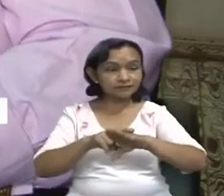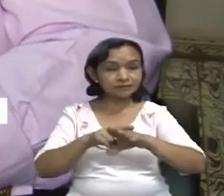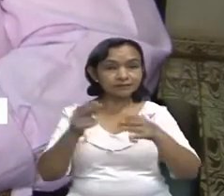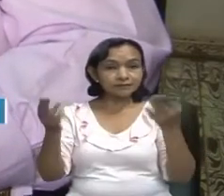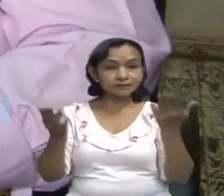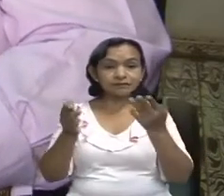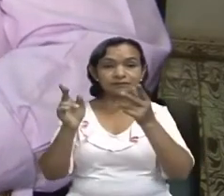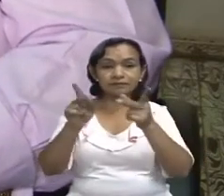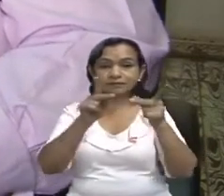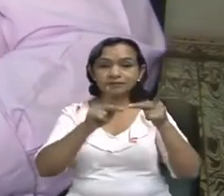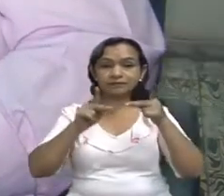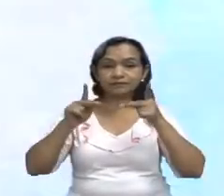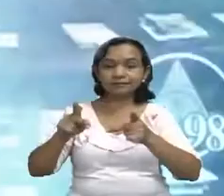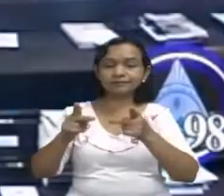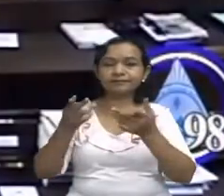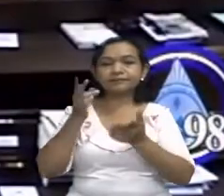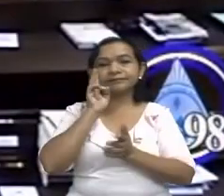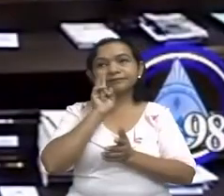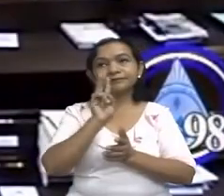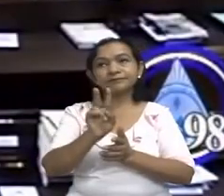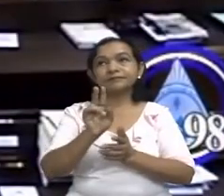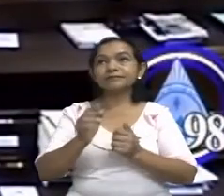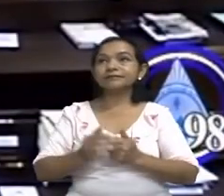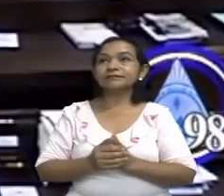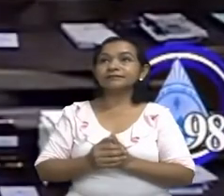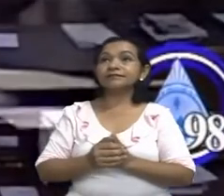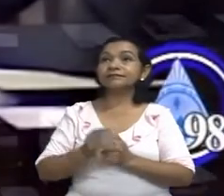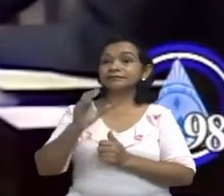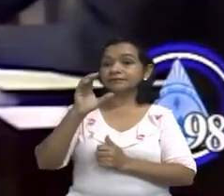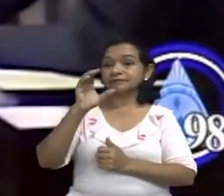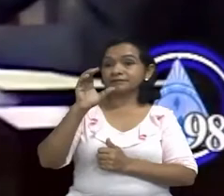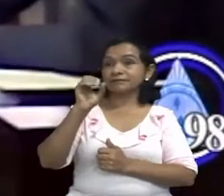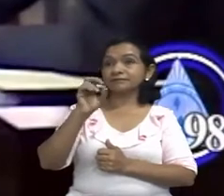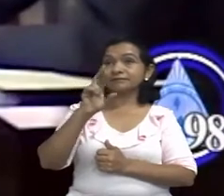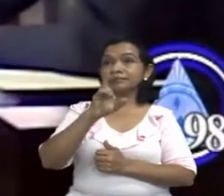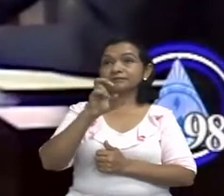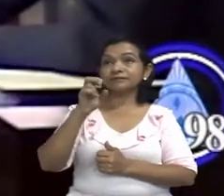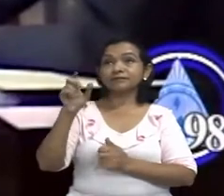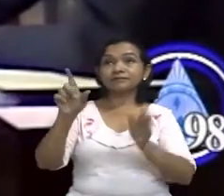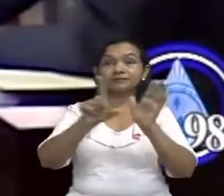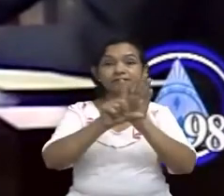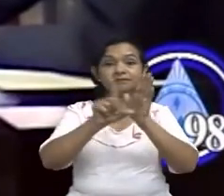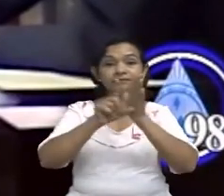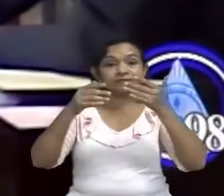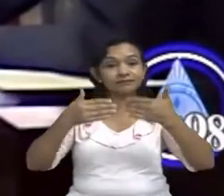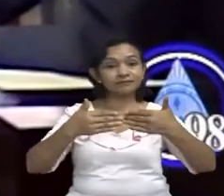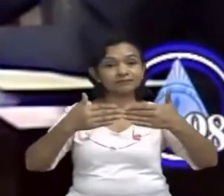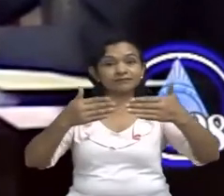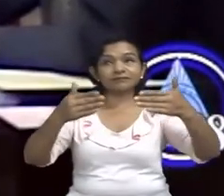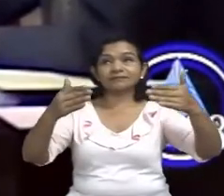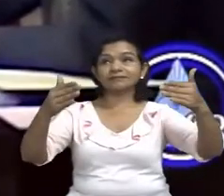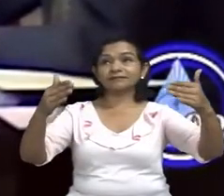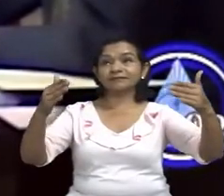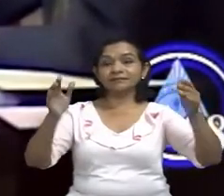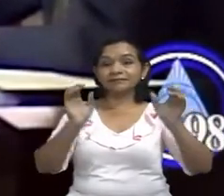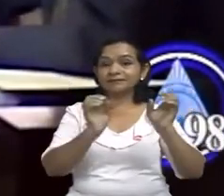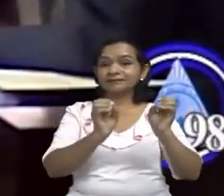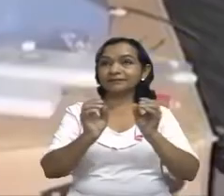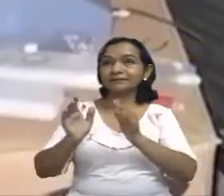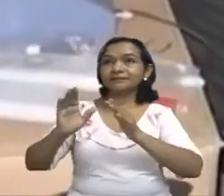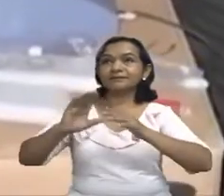supuesto, la gente toma como una referencia. Habiendo quórum de ley, se abre esta sesión